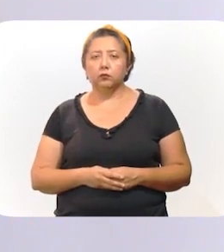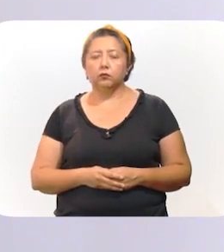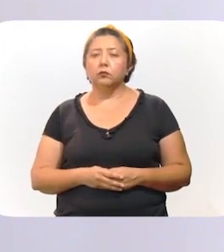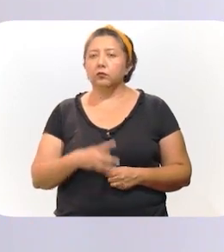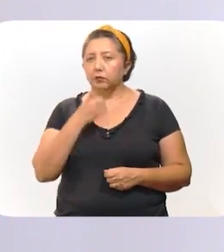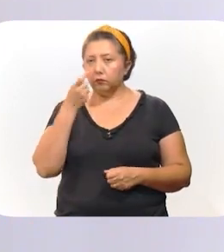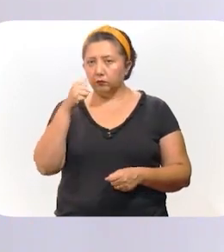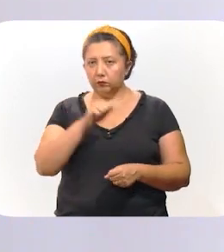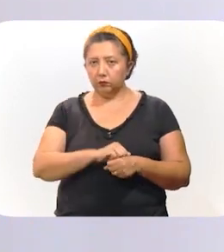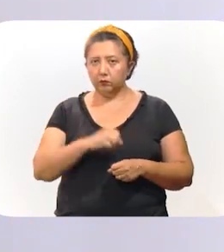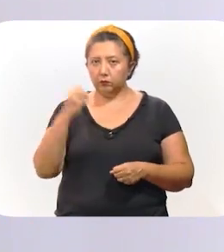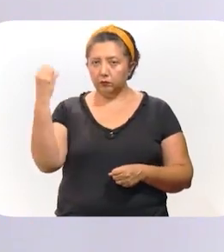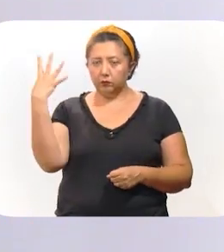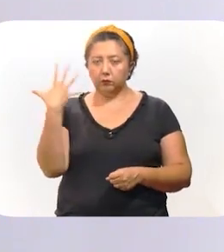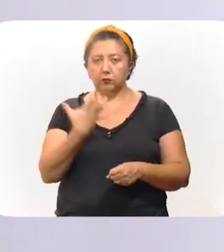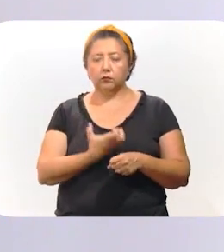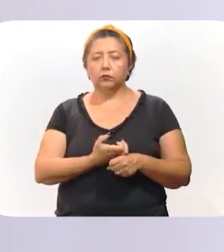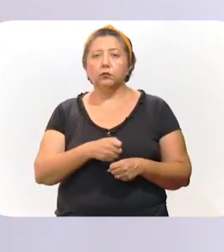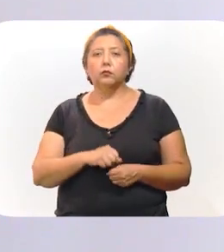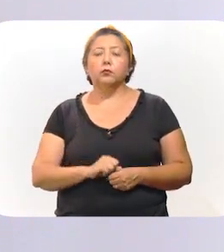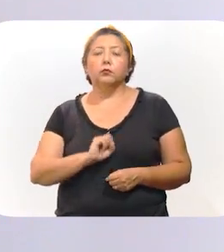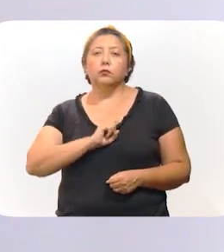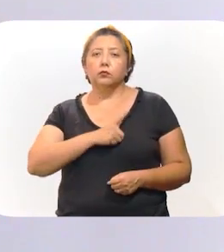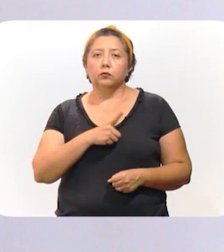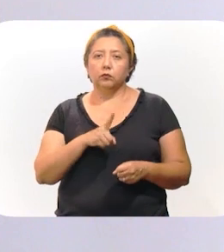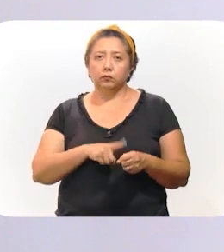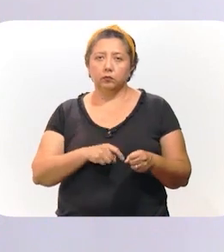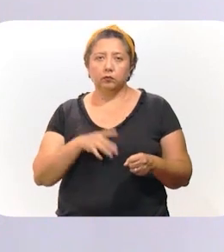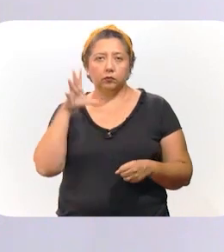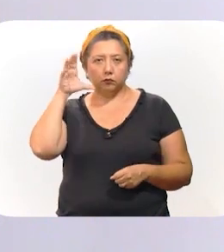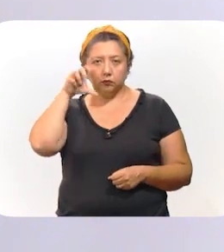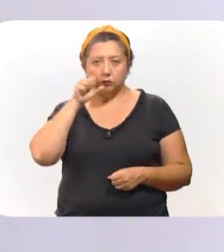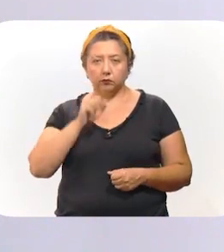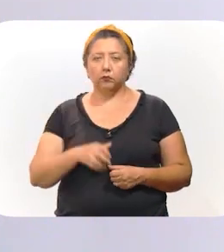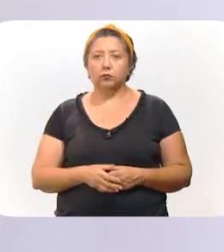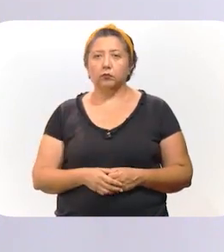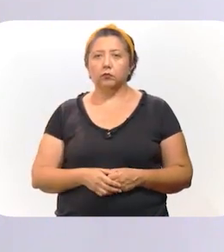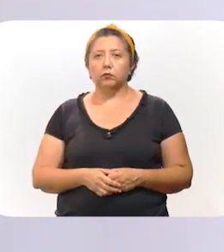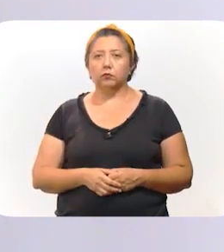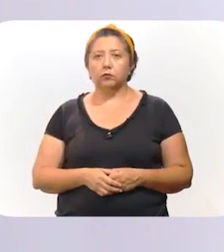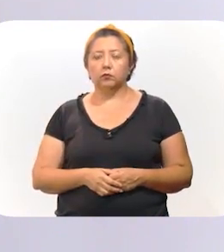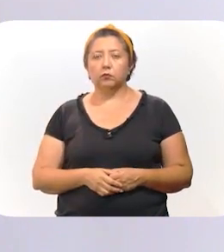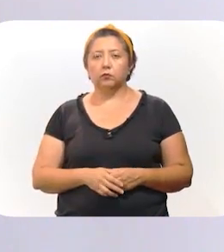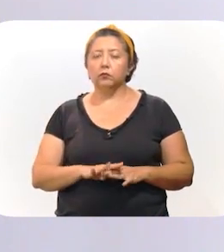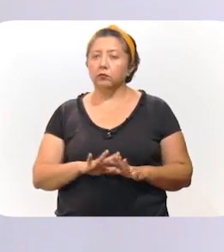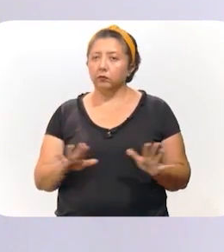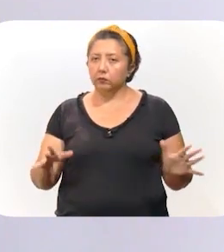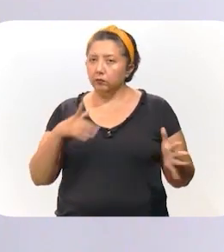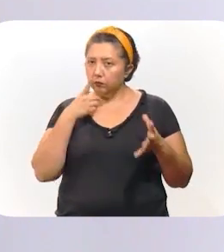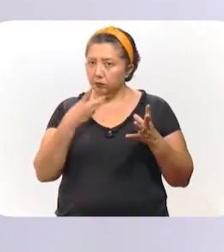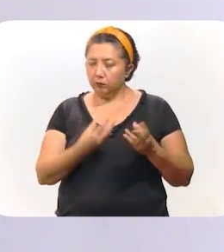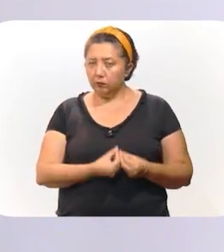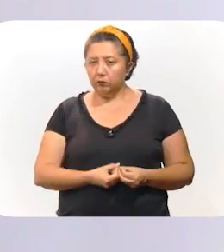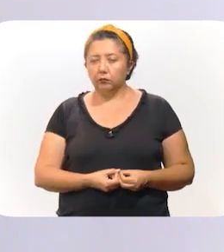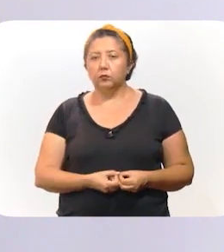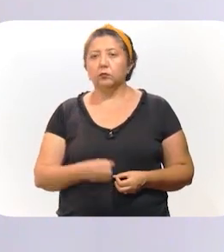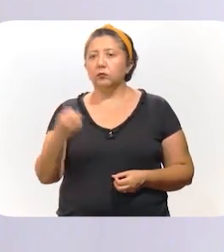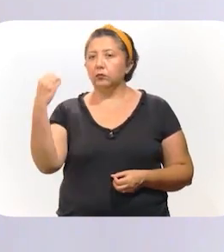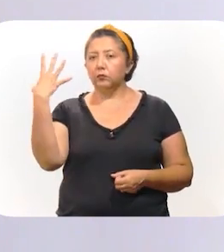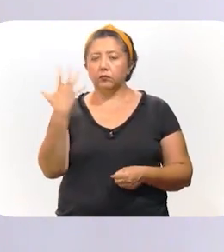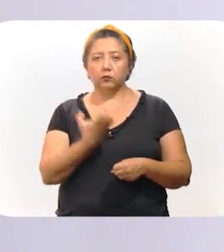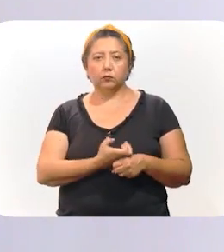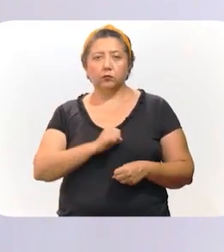Los indicadores semanales de nuestro semáforo estatal de salud marcan color naranja. Como hemos informado, el